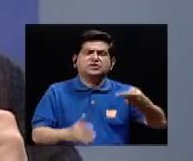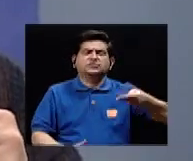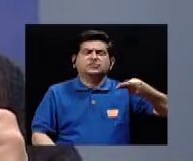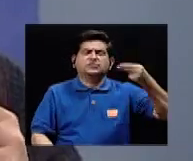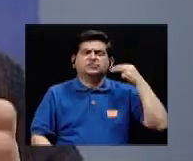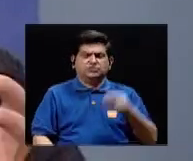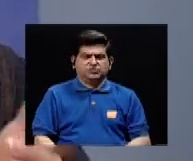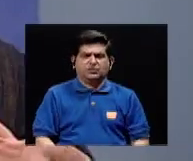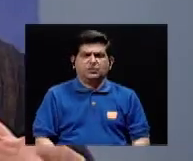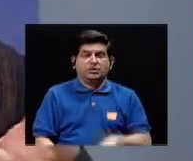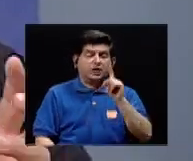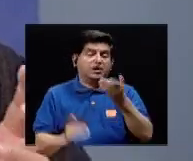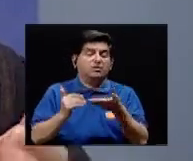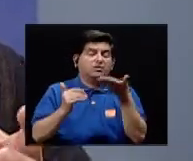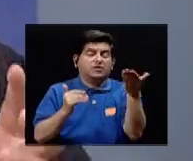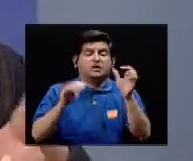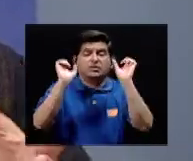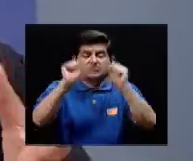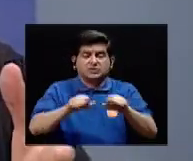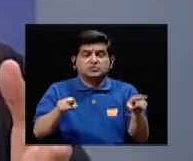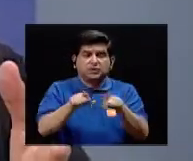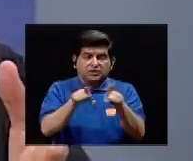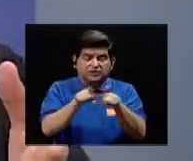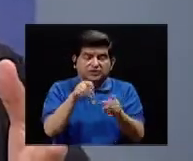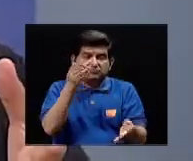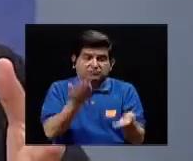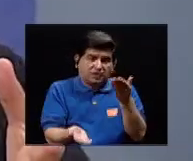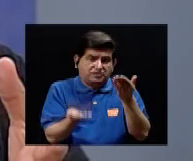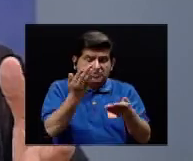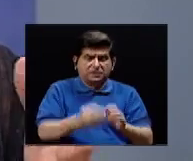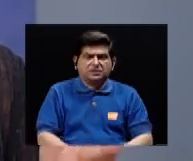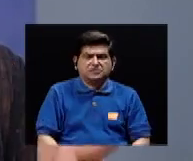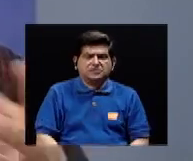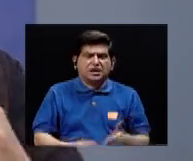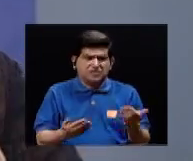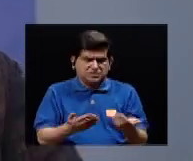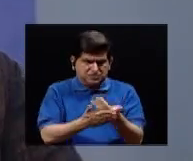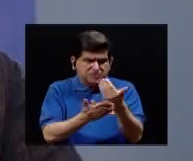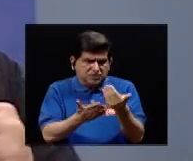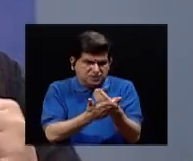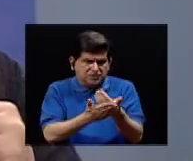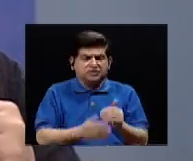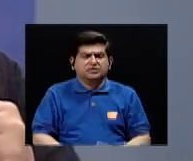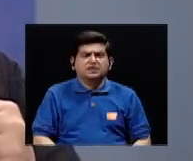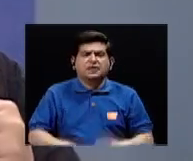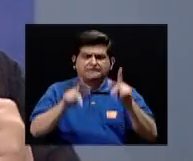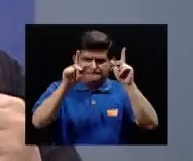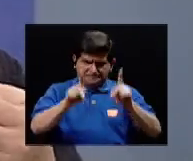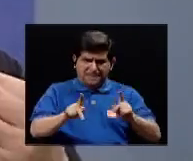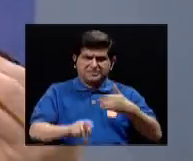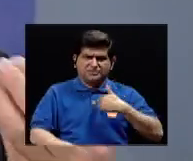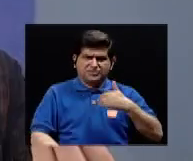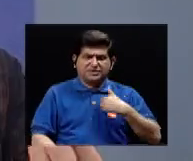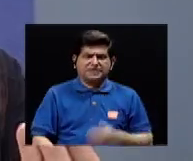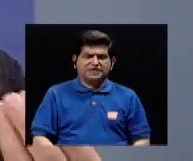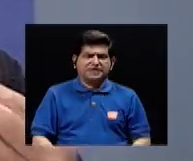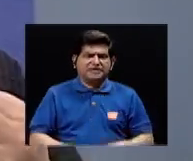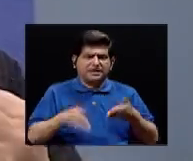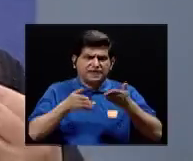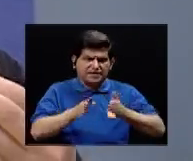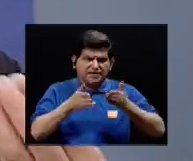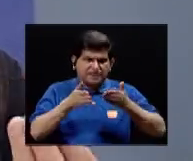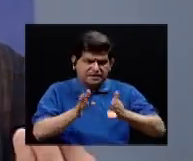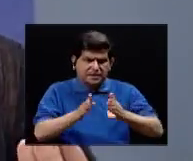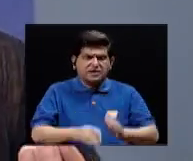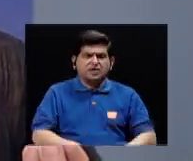sus historias. Una de las cosas que puede ser también como muy actual, gente que tiene, es hijo e